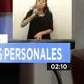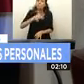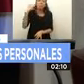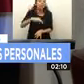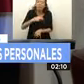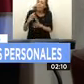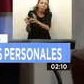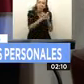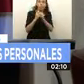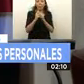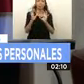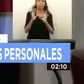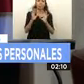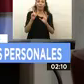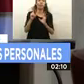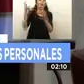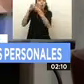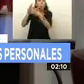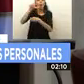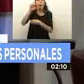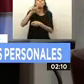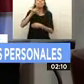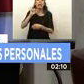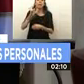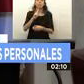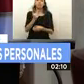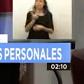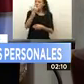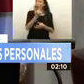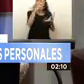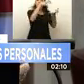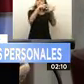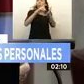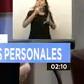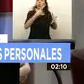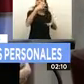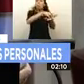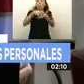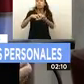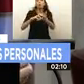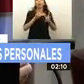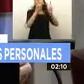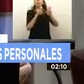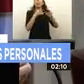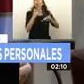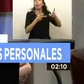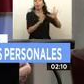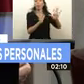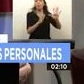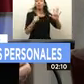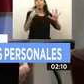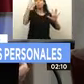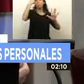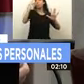capitalismo porque hay una clase empresarial que se niega a abordar el tema porque cree que esto es otorgarle